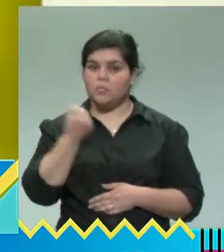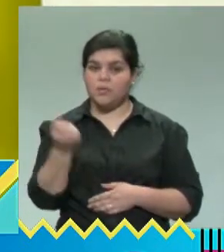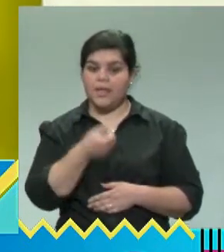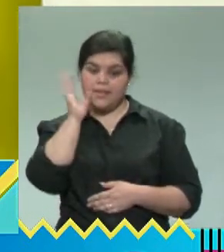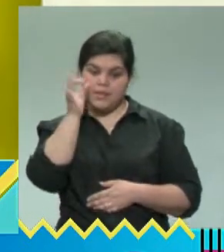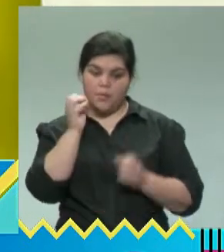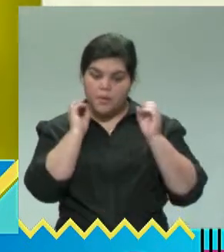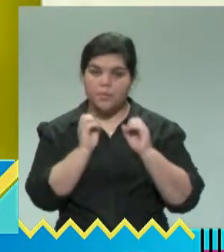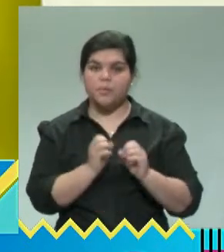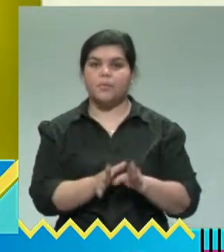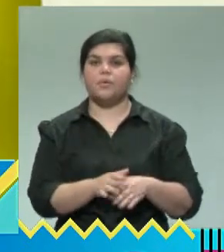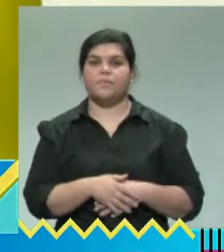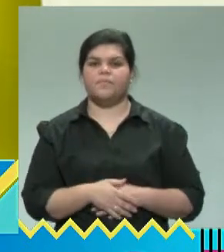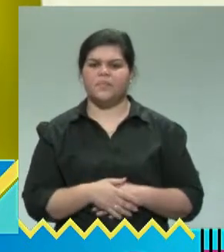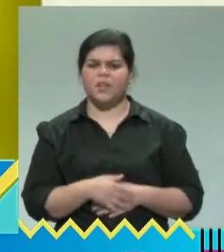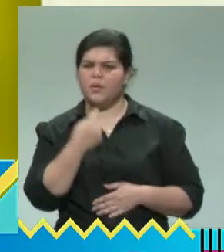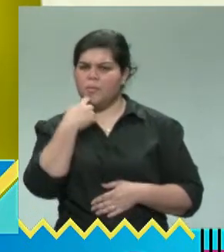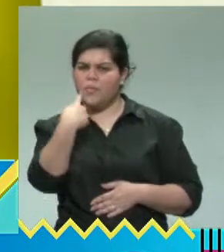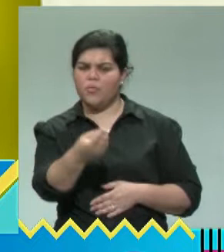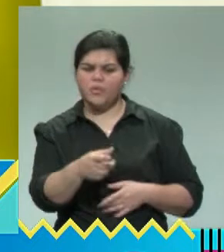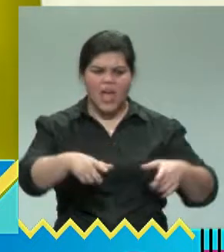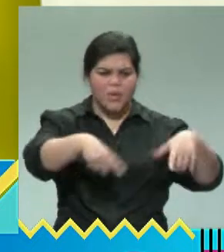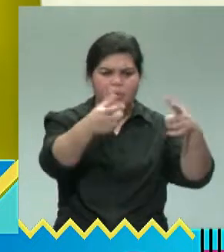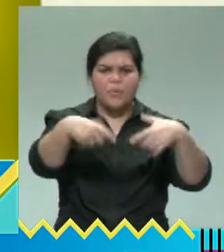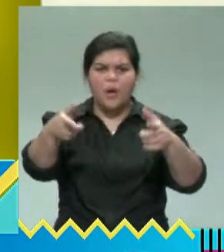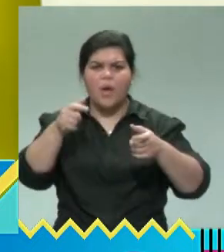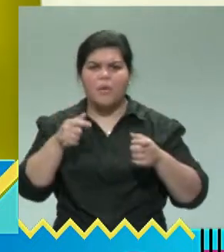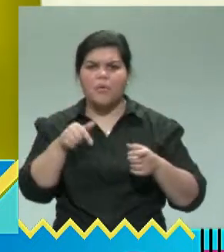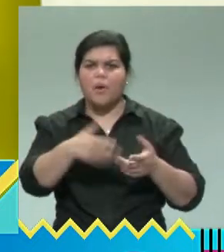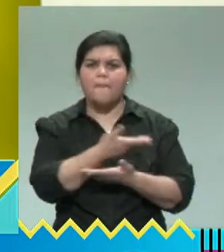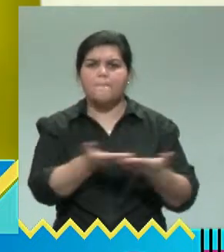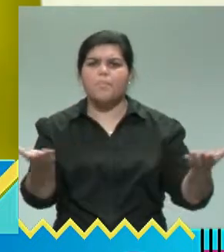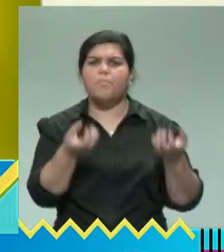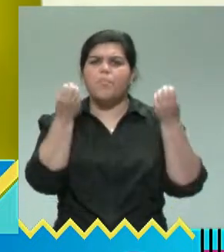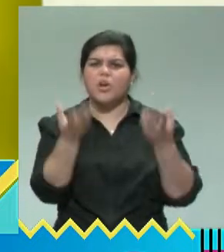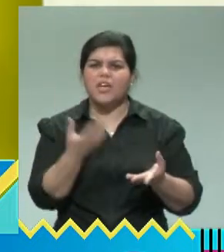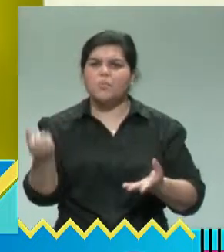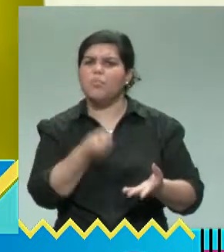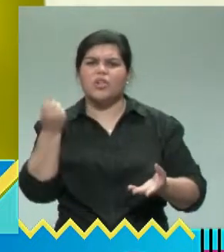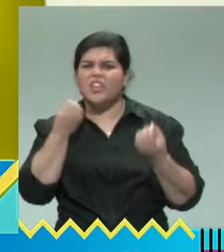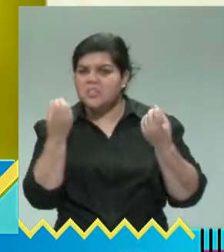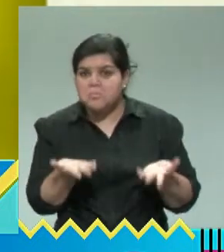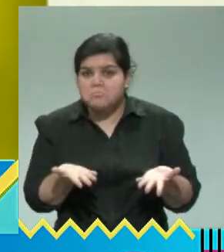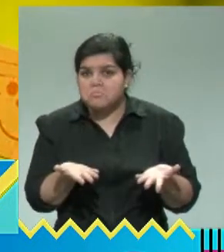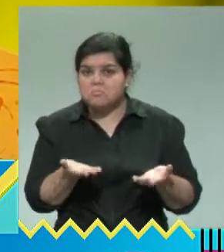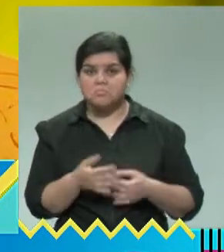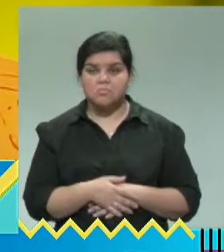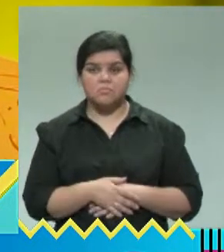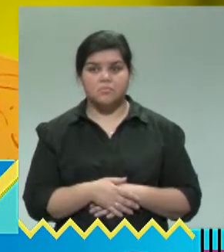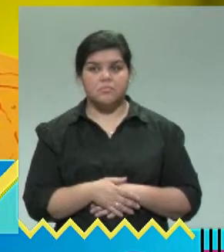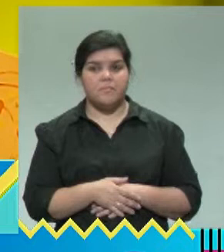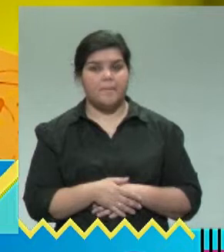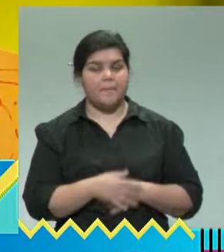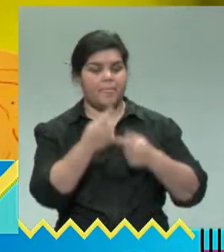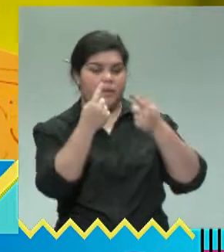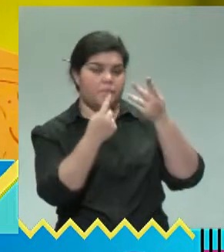qué es importante el arbolado público. Vamos a los beneficios fundamentales de los árboles. Los beneficios son